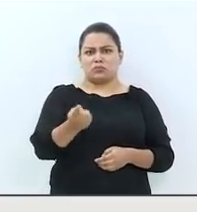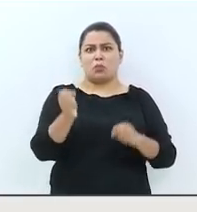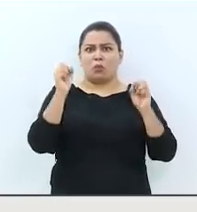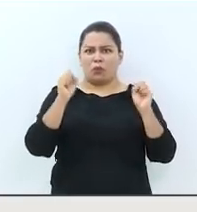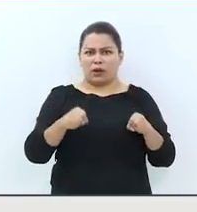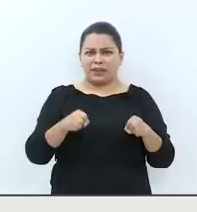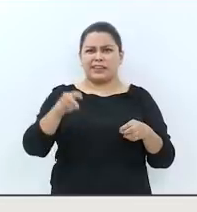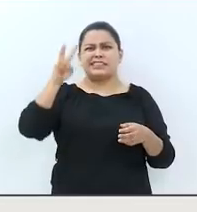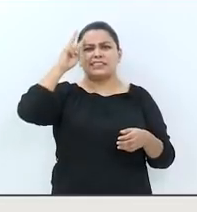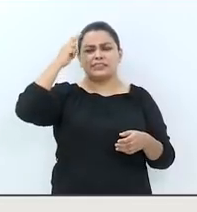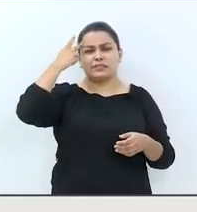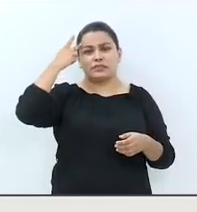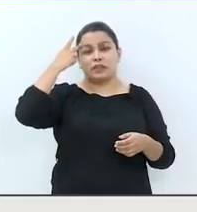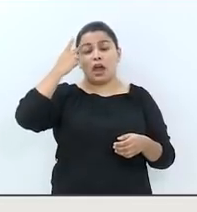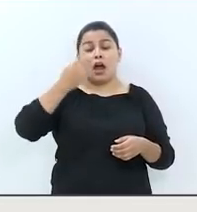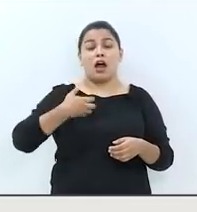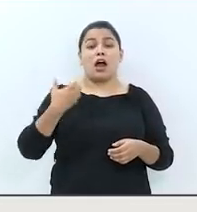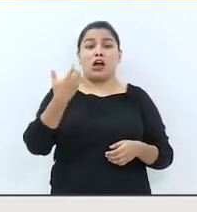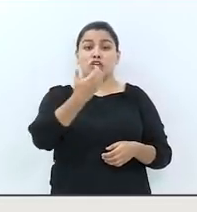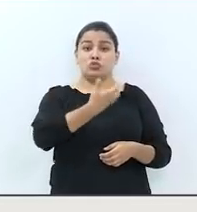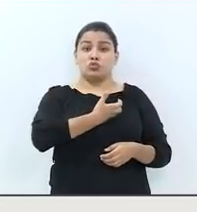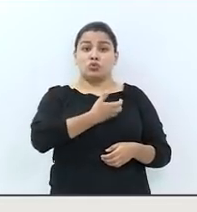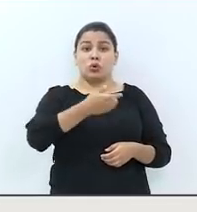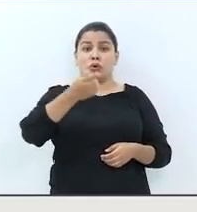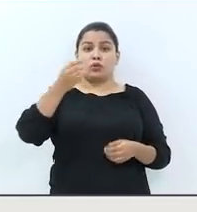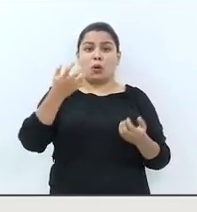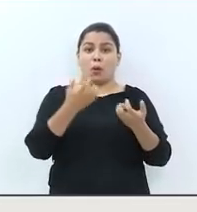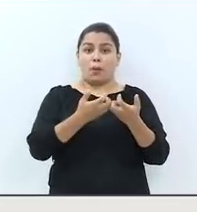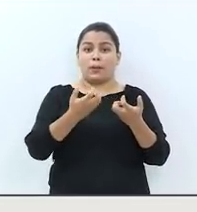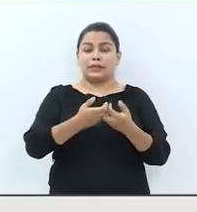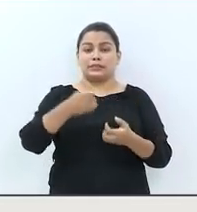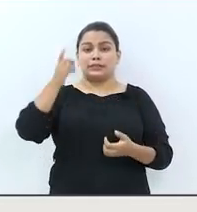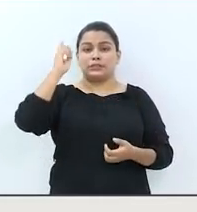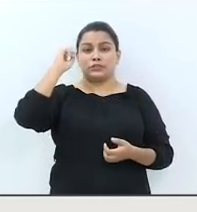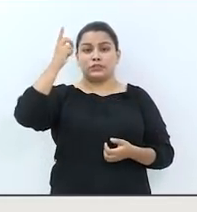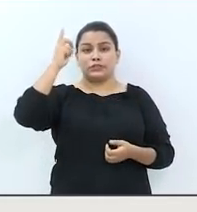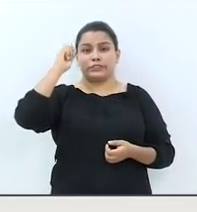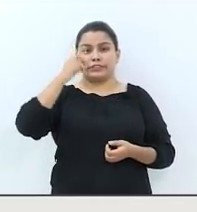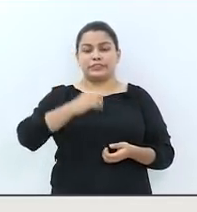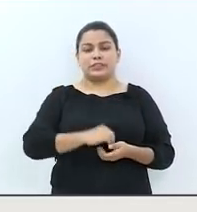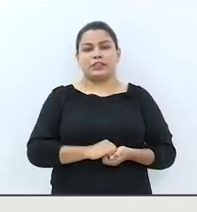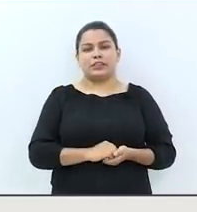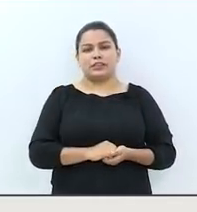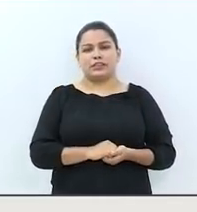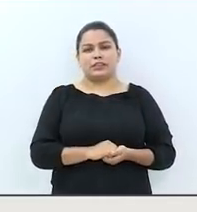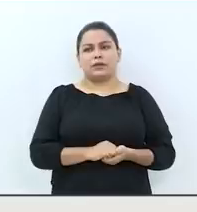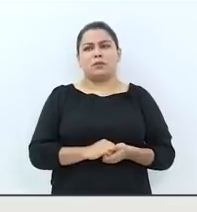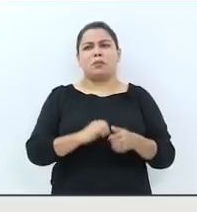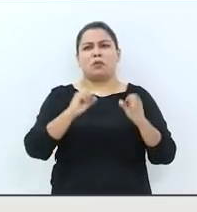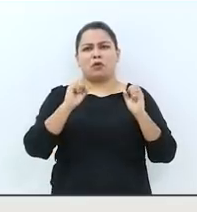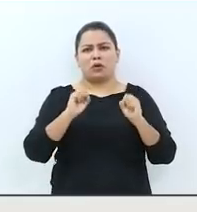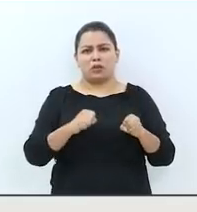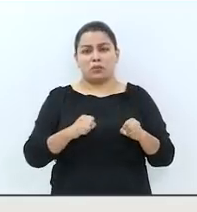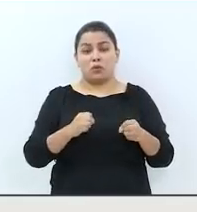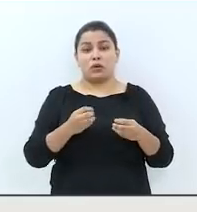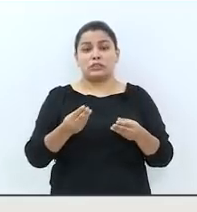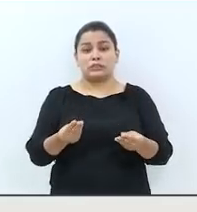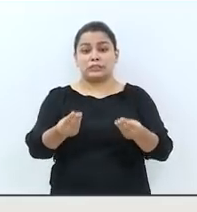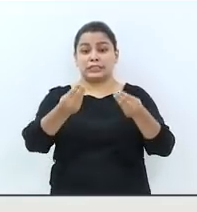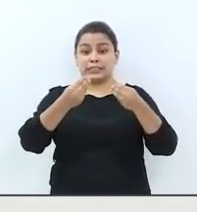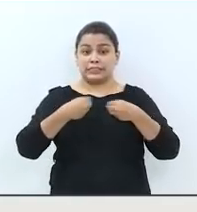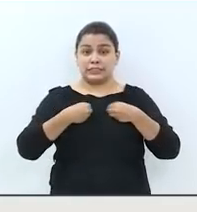¿Qué quiere decir? Que tanto nosotros y nosotras, compañeras y compañeros docentes, generamos, pero también